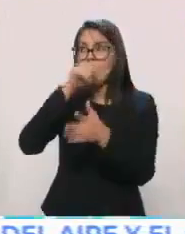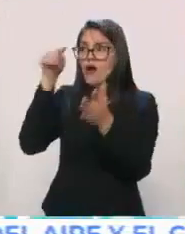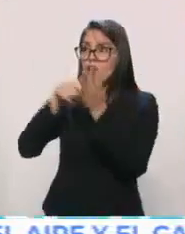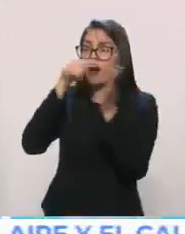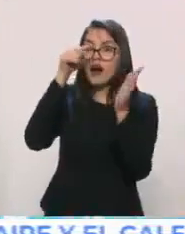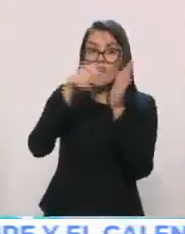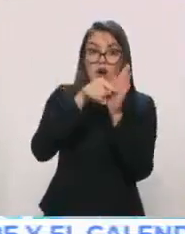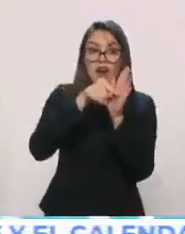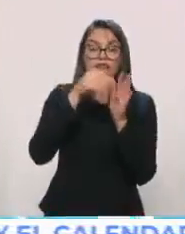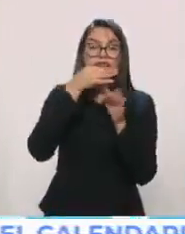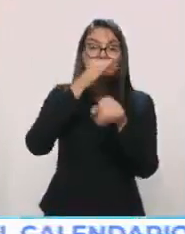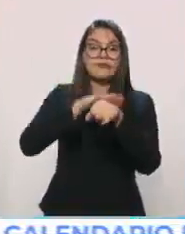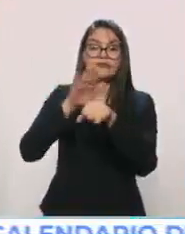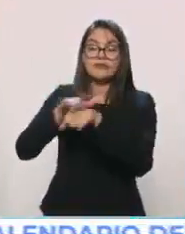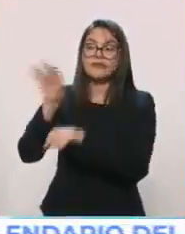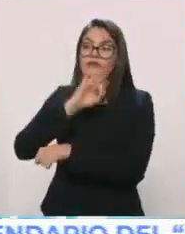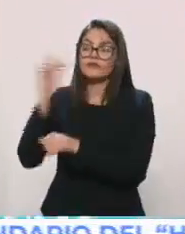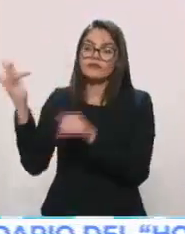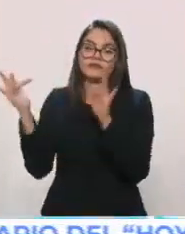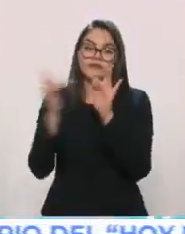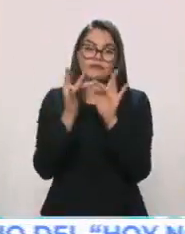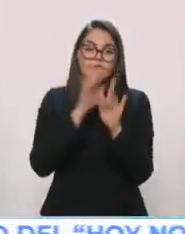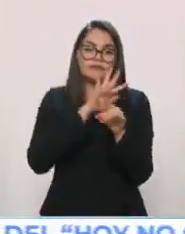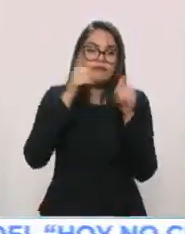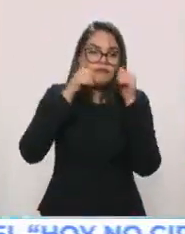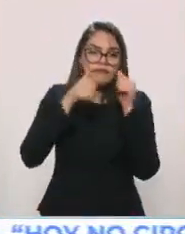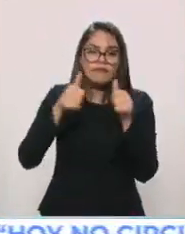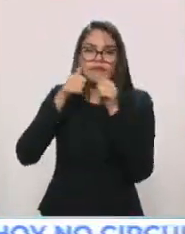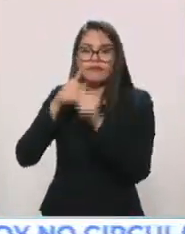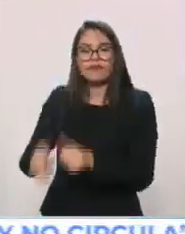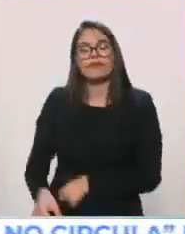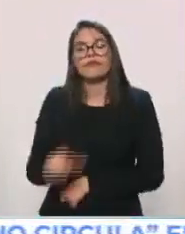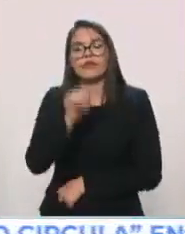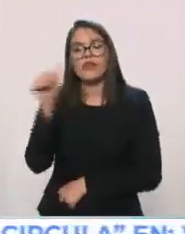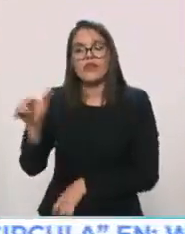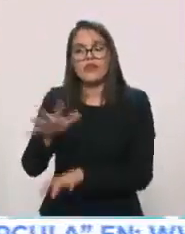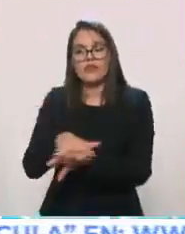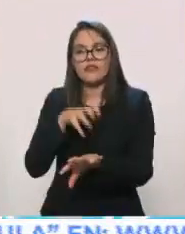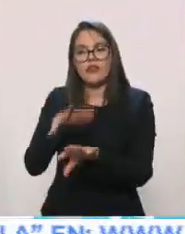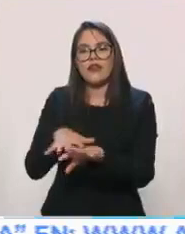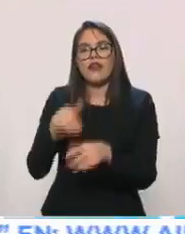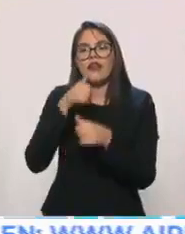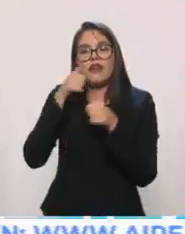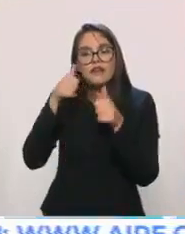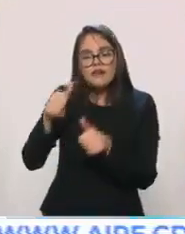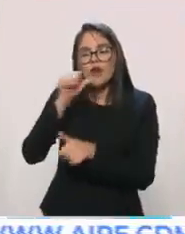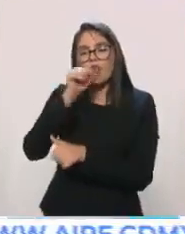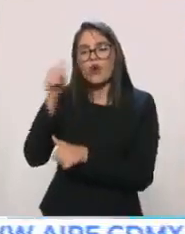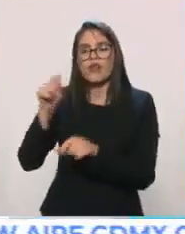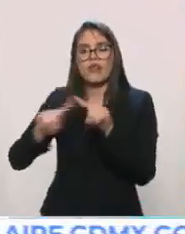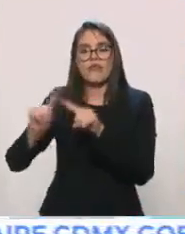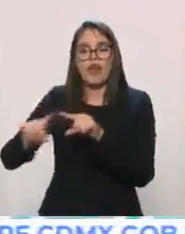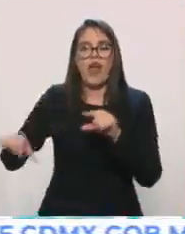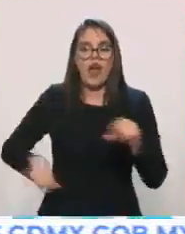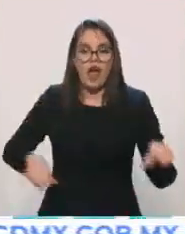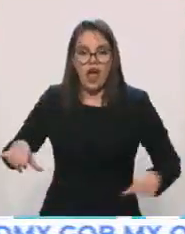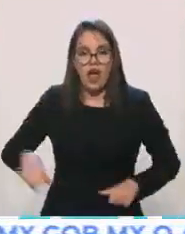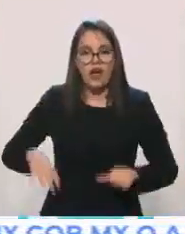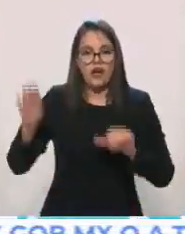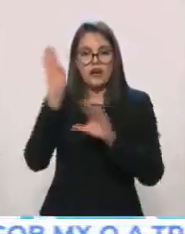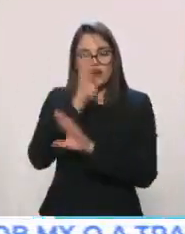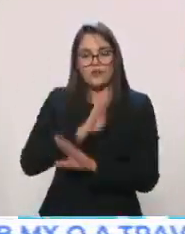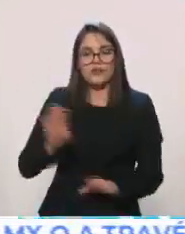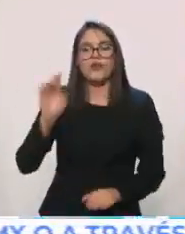y llegar a más personas. La cuenta de Tlalpan difunde actividades para realizar en familia. Una de ellas es la estimulación temprana